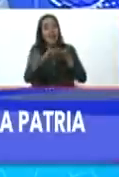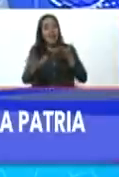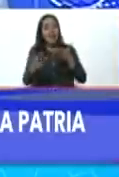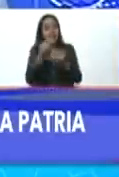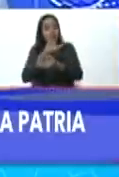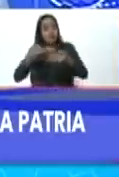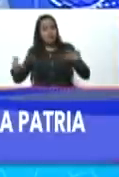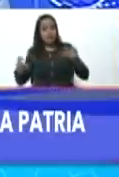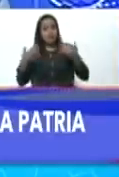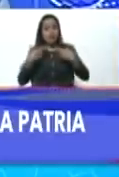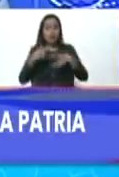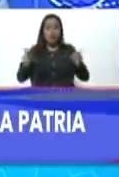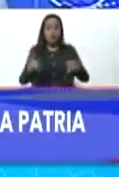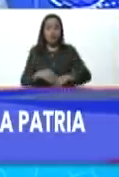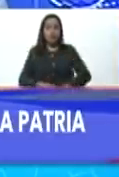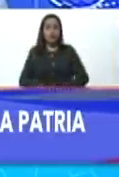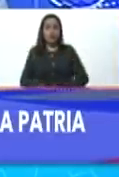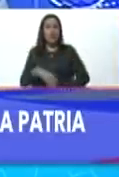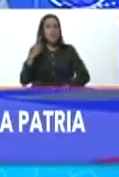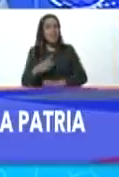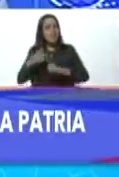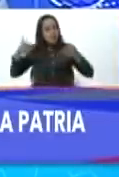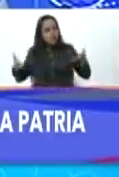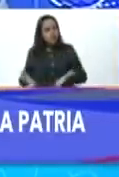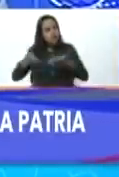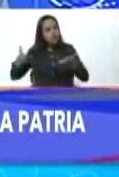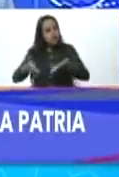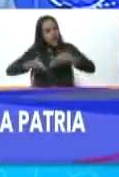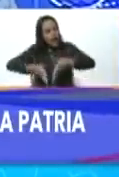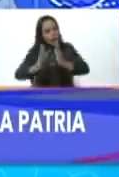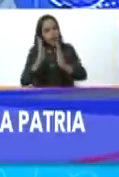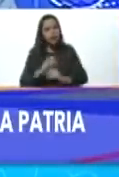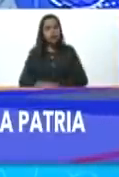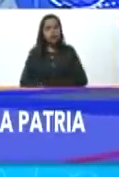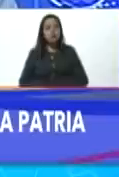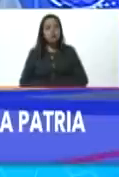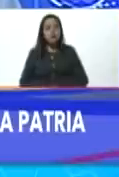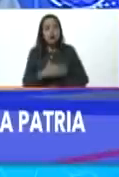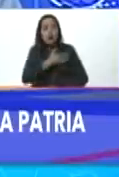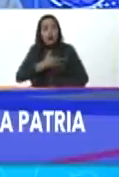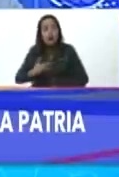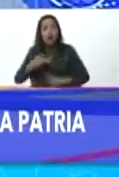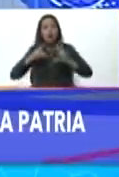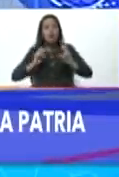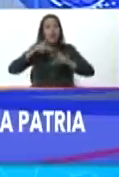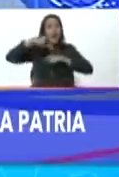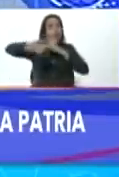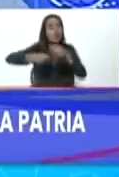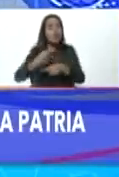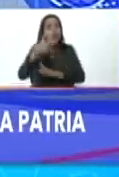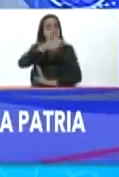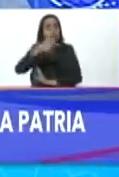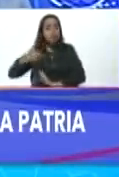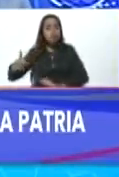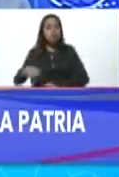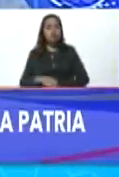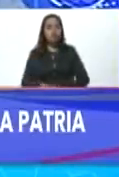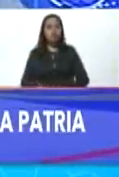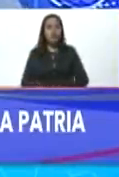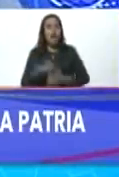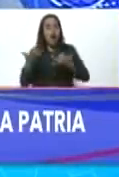calidad. Y tenemos que perseverar en ese camino. Yo le pido sobre todo a las nuevas generaciones que